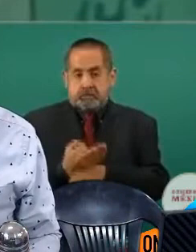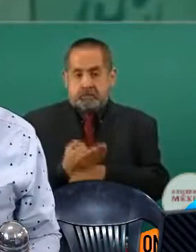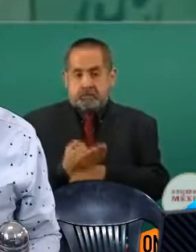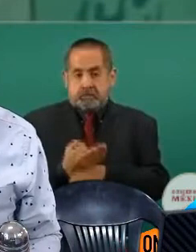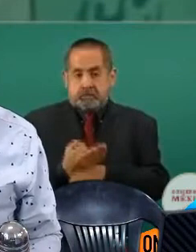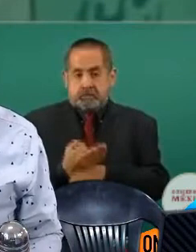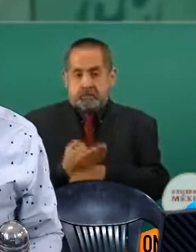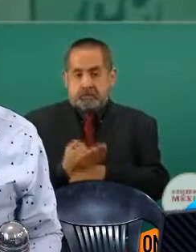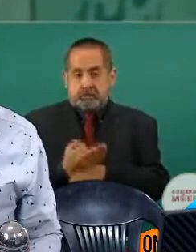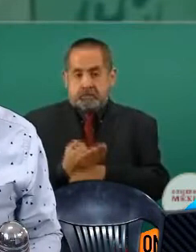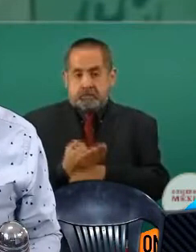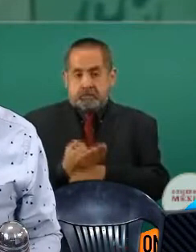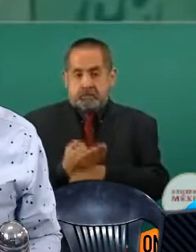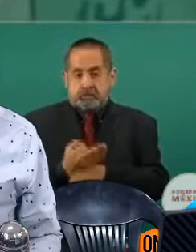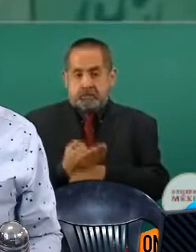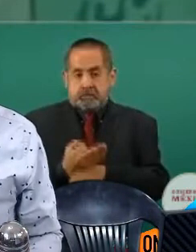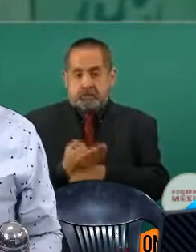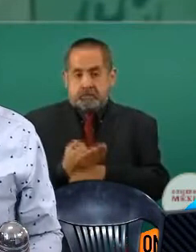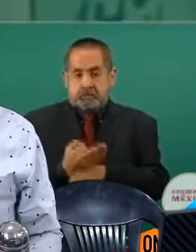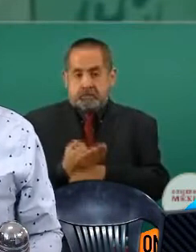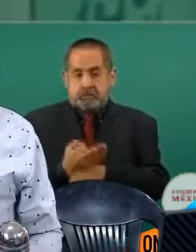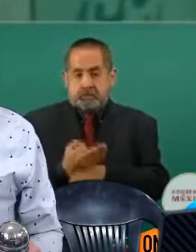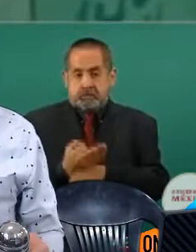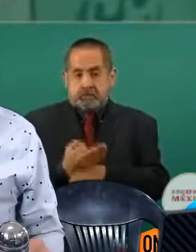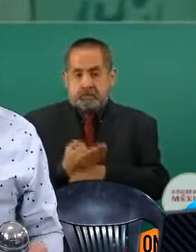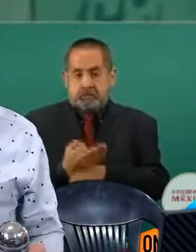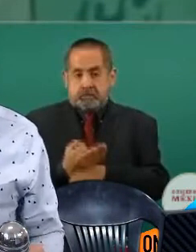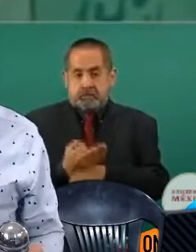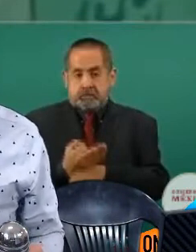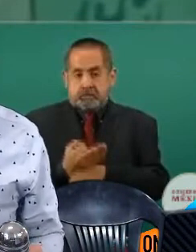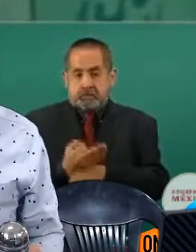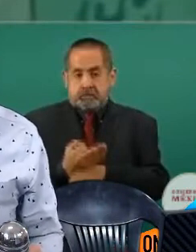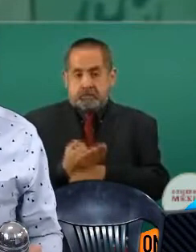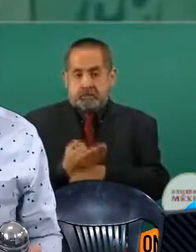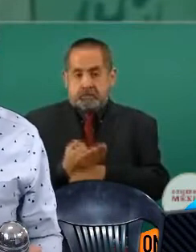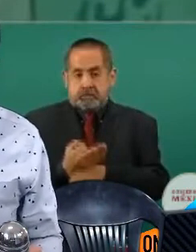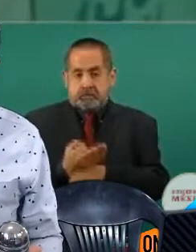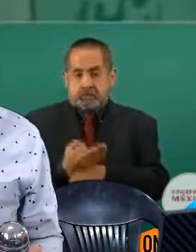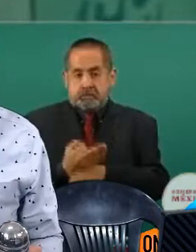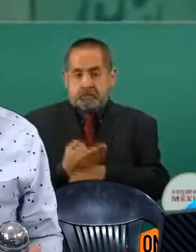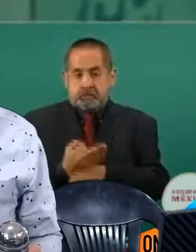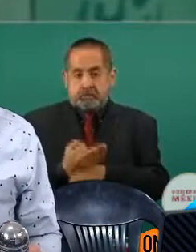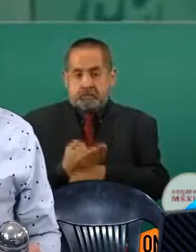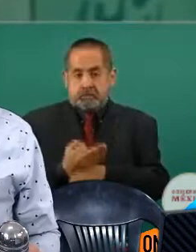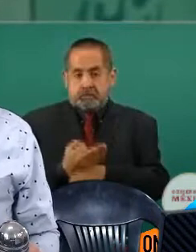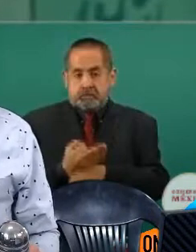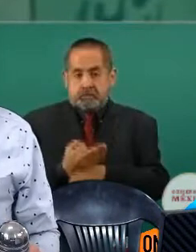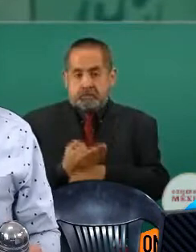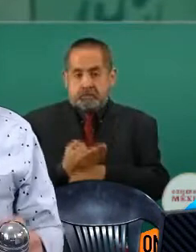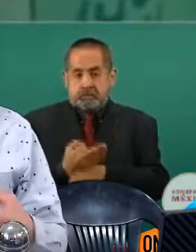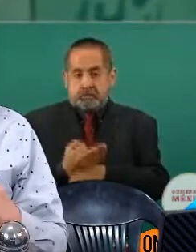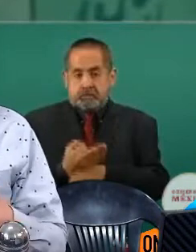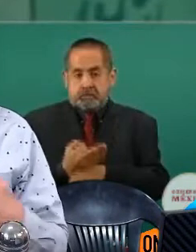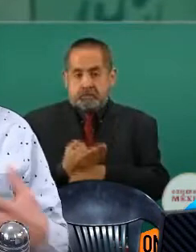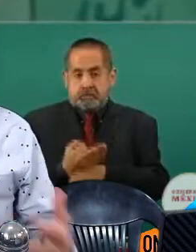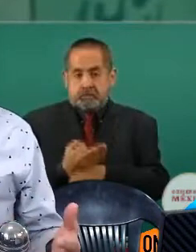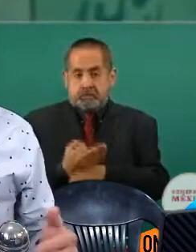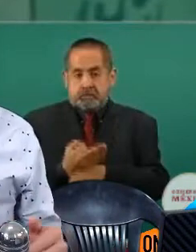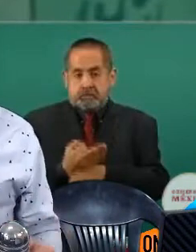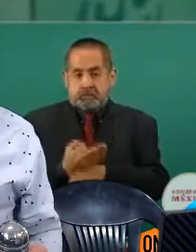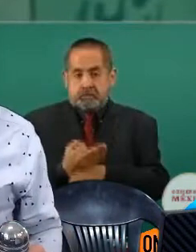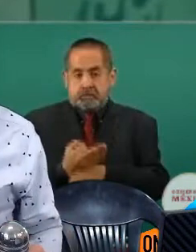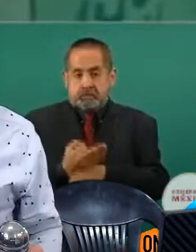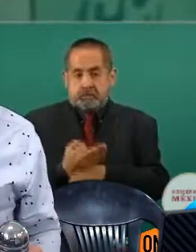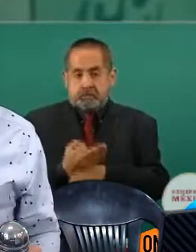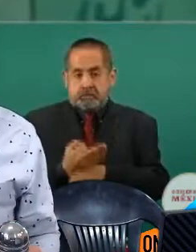de lo que es México. Todos los contratos leoninos, draconianos, que fueron